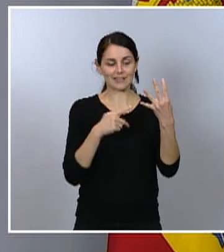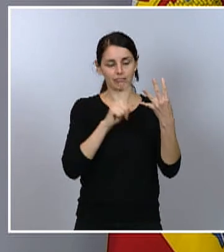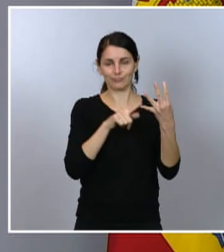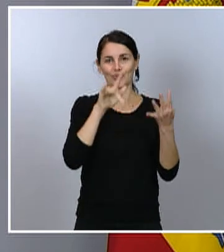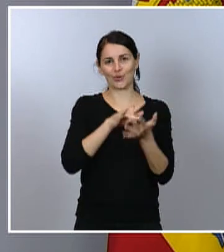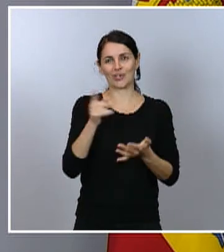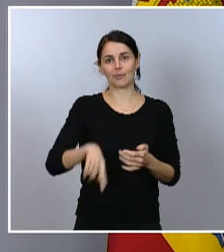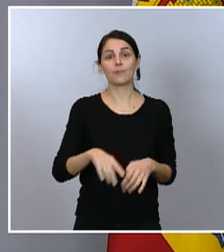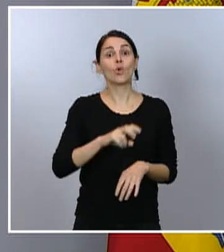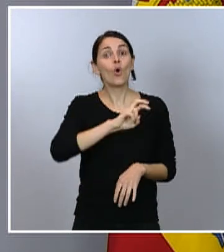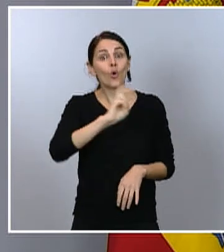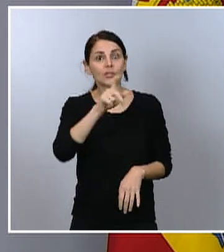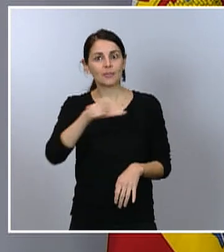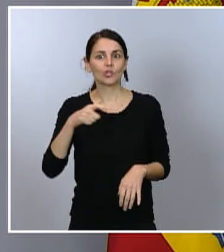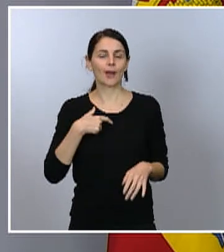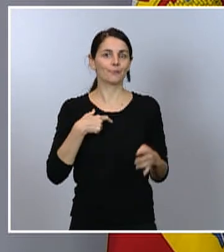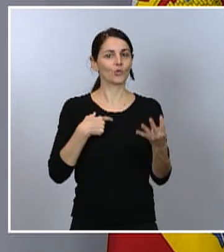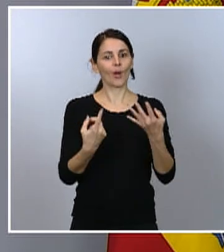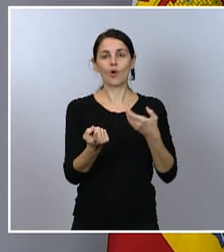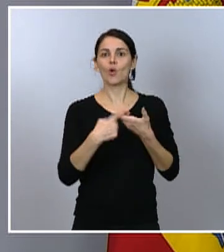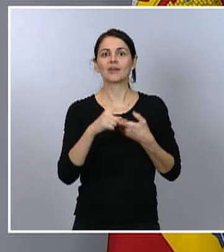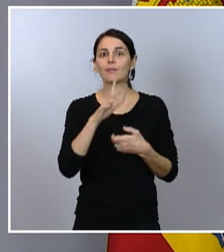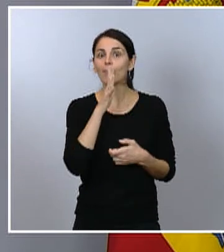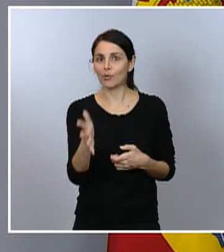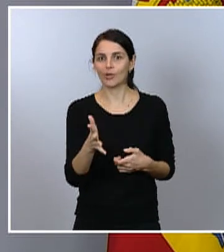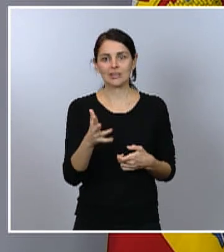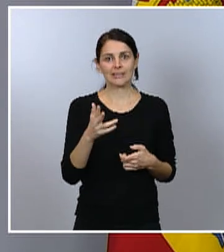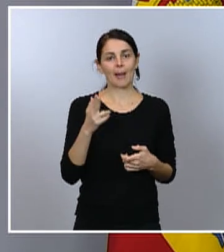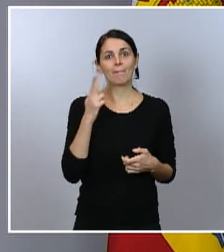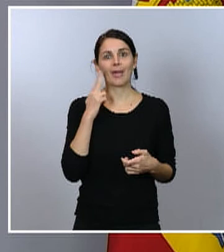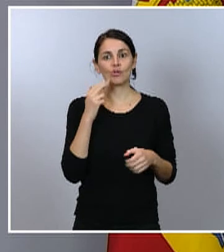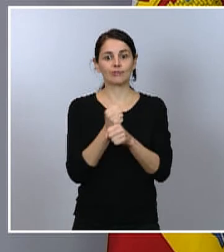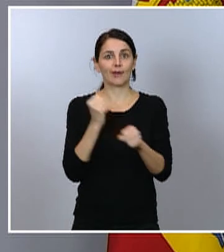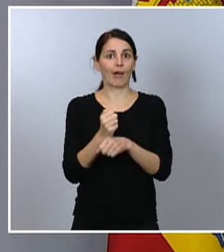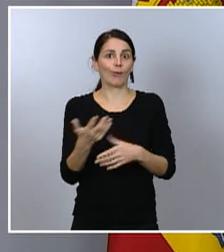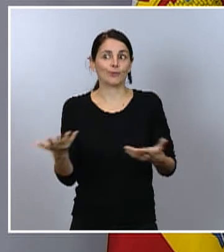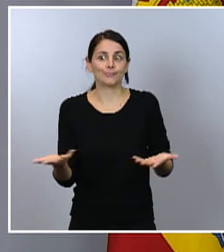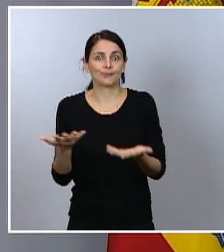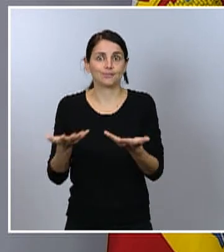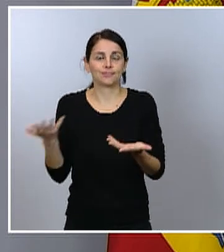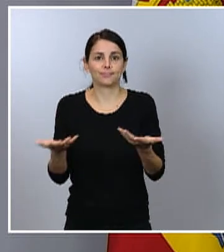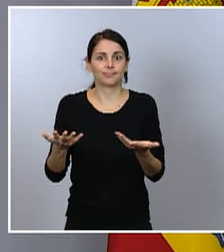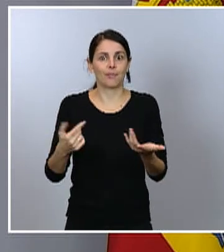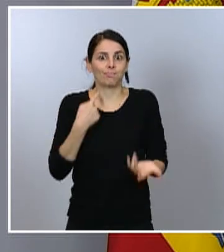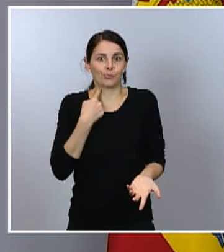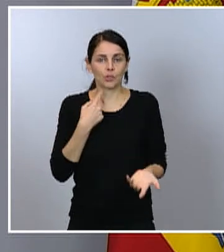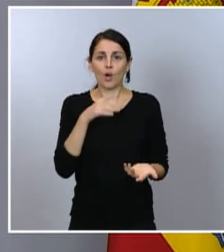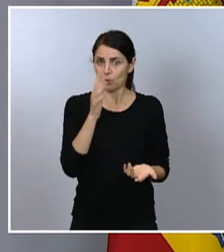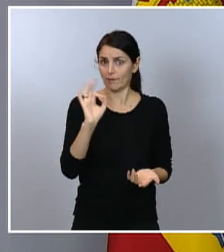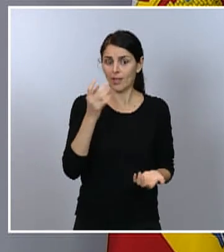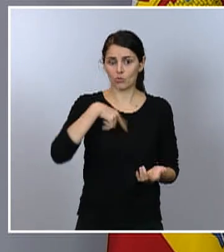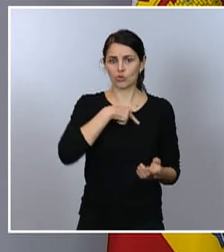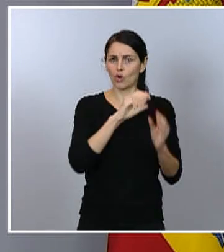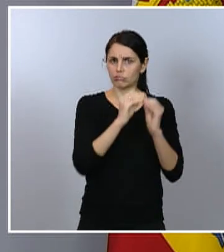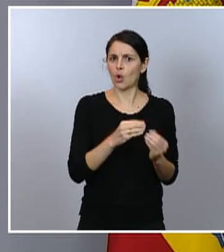trabajo porque, incluso aunque se les daba un justificante, no consideraban o no era suficiente como para garantizar la